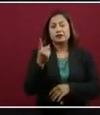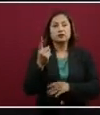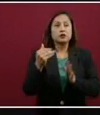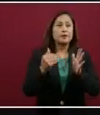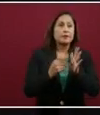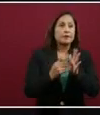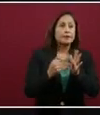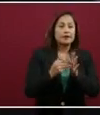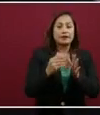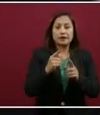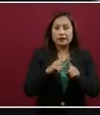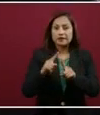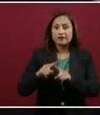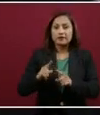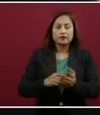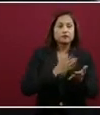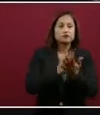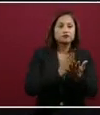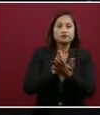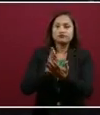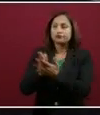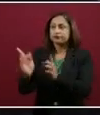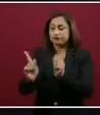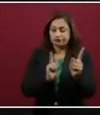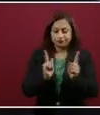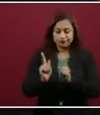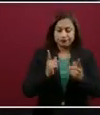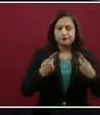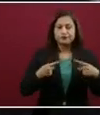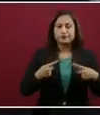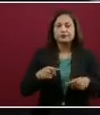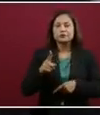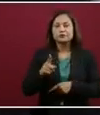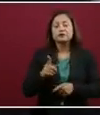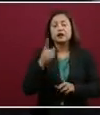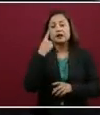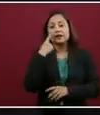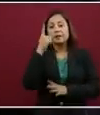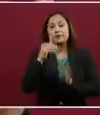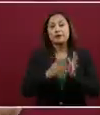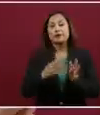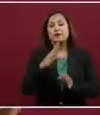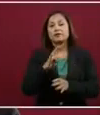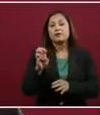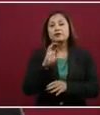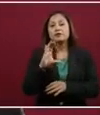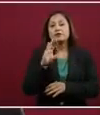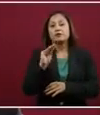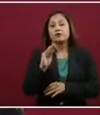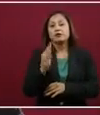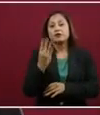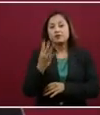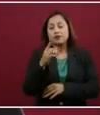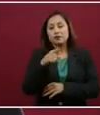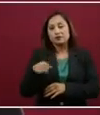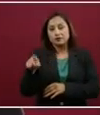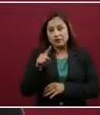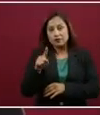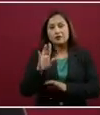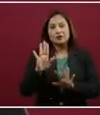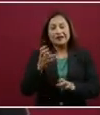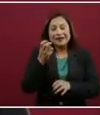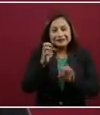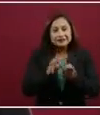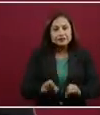en clínicas hospitales del IMSS van a haber 1,244 partos. Eso también hay que cubrirlo, que no debe de dejar